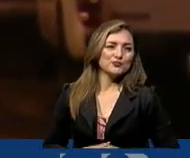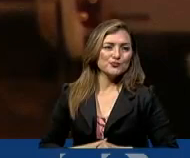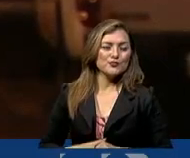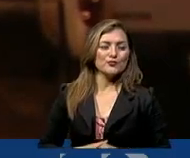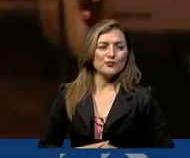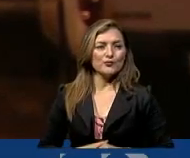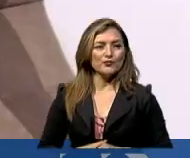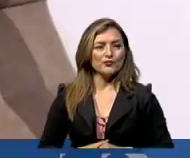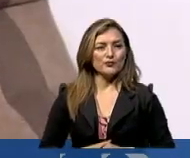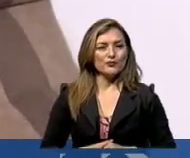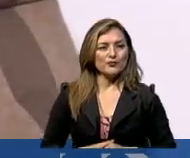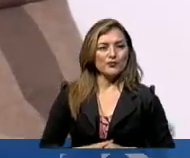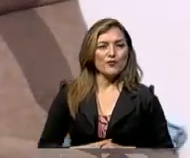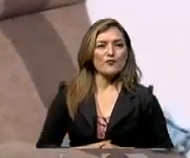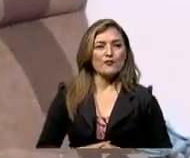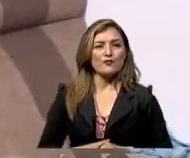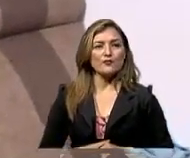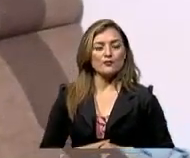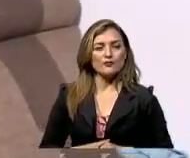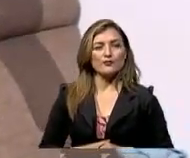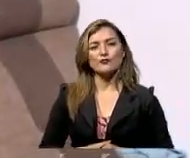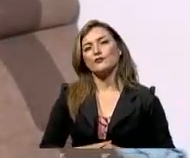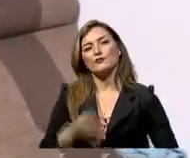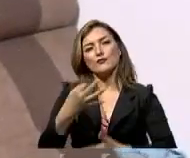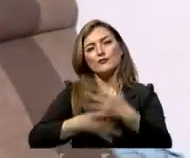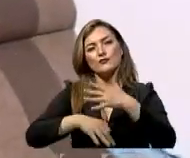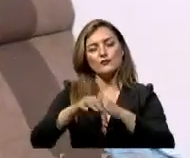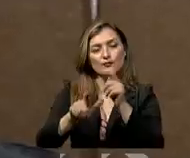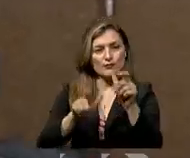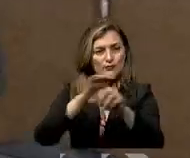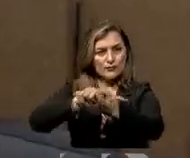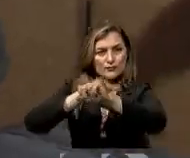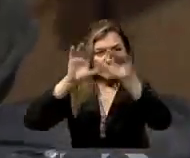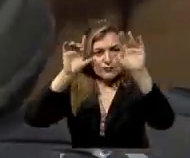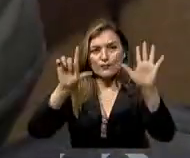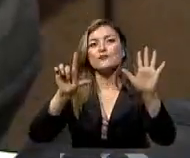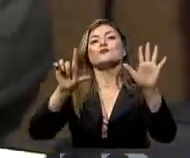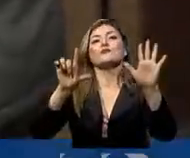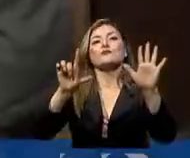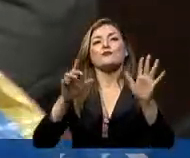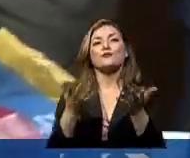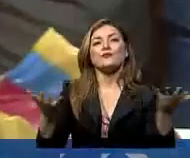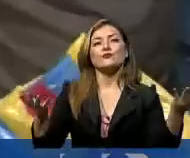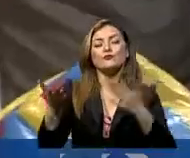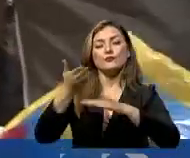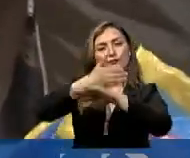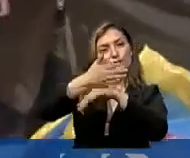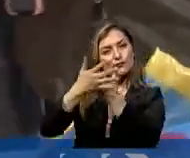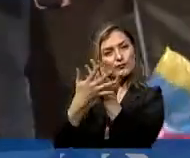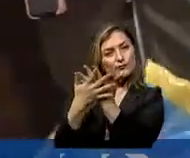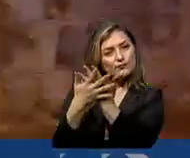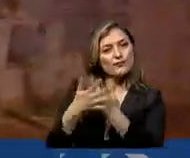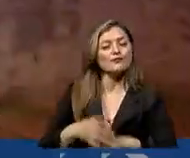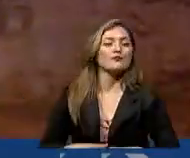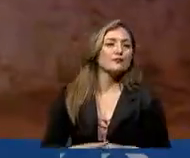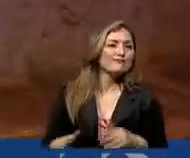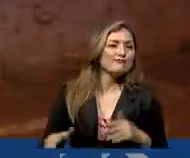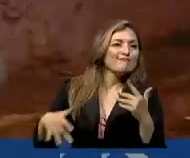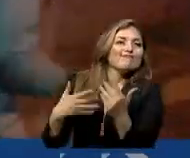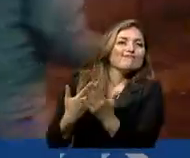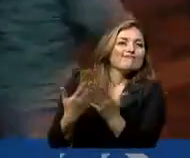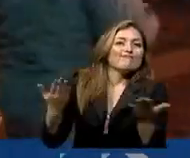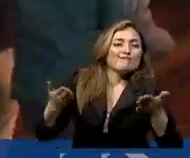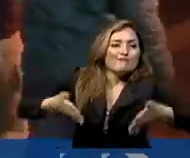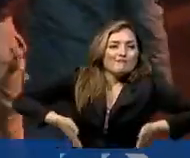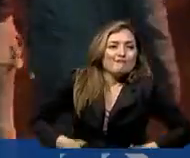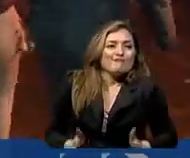con menos valores. En total, 7 personas fueron detenidas, registran antecedentes penales y todos son de